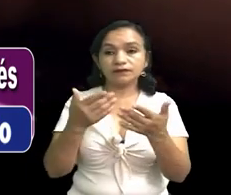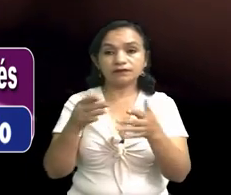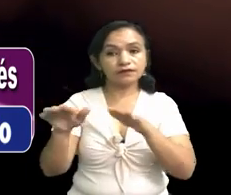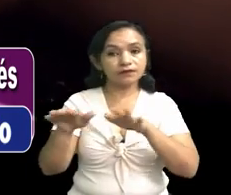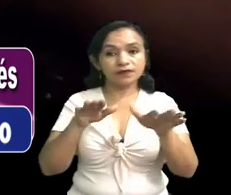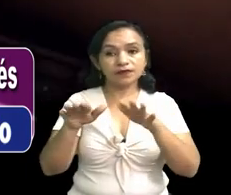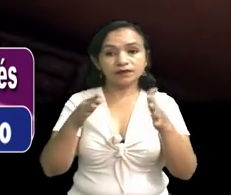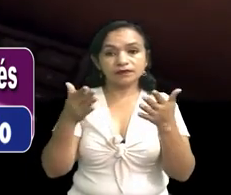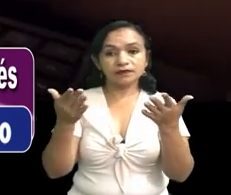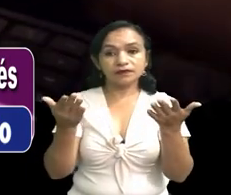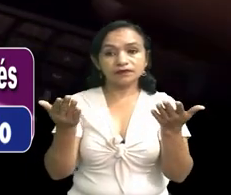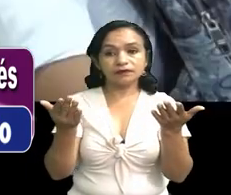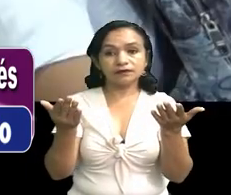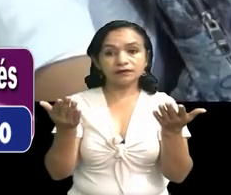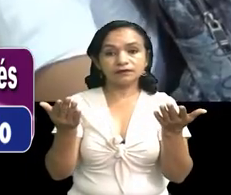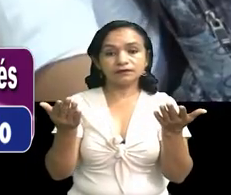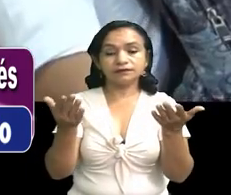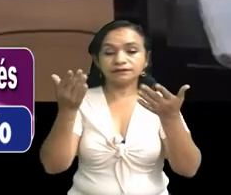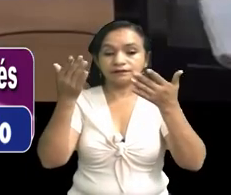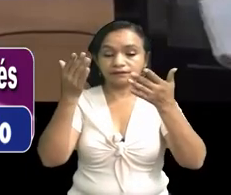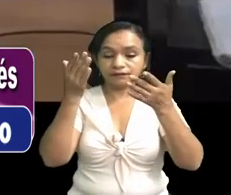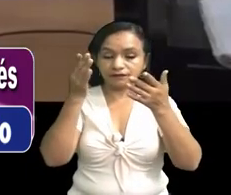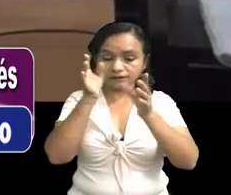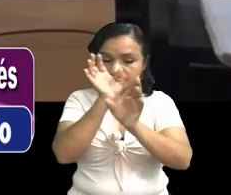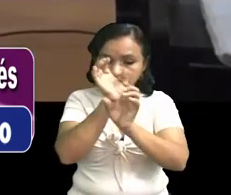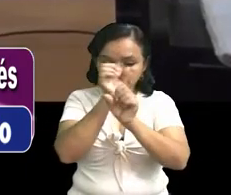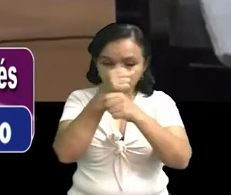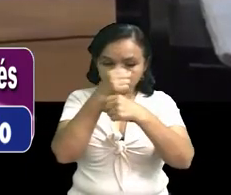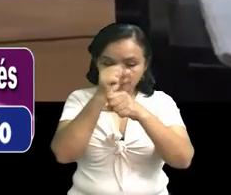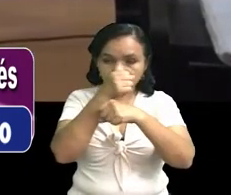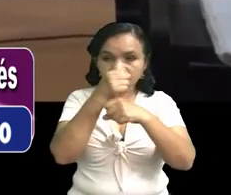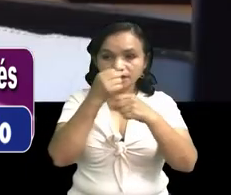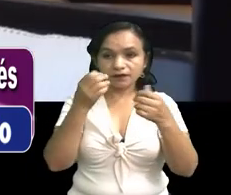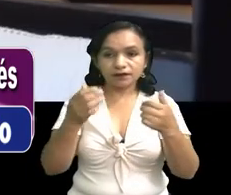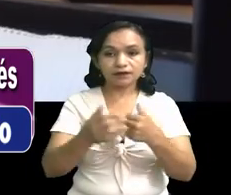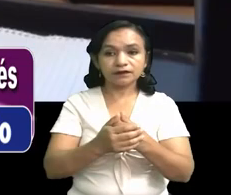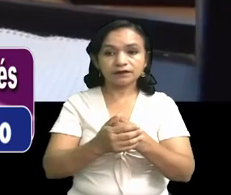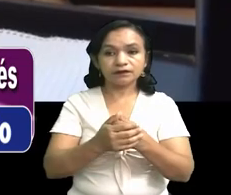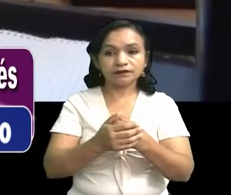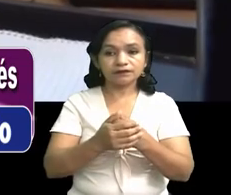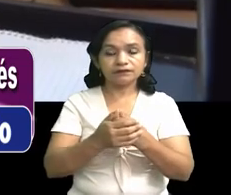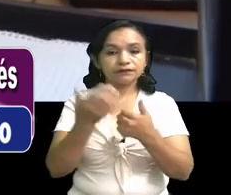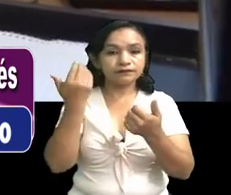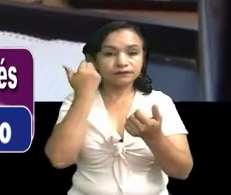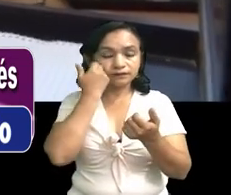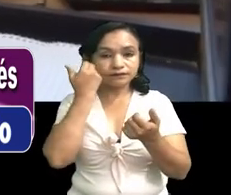logra en un análisis de una situación de